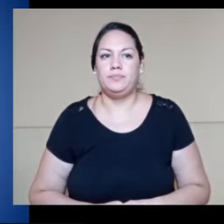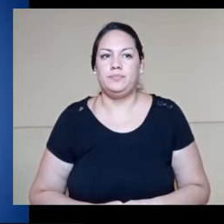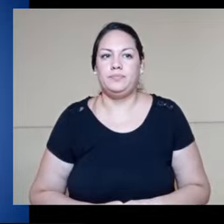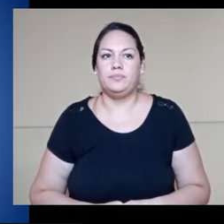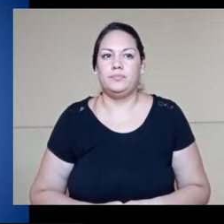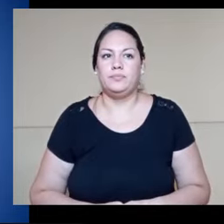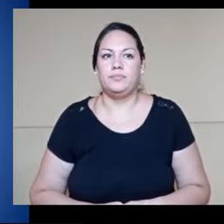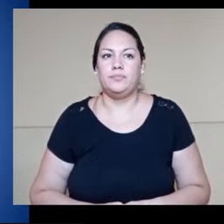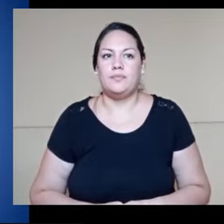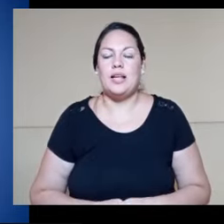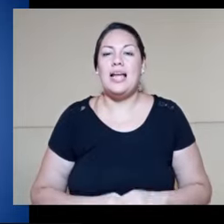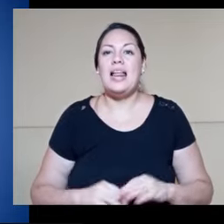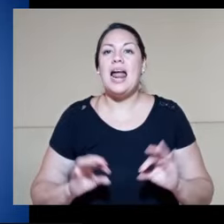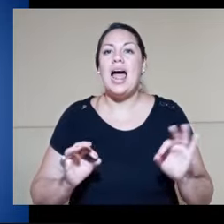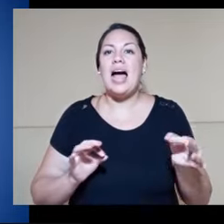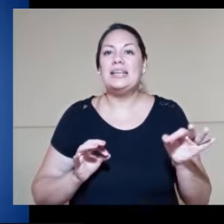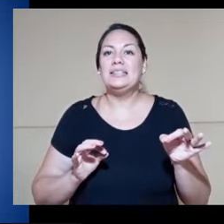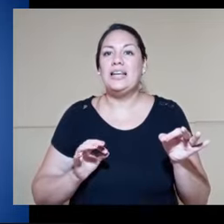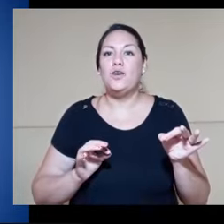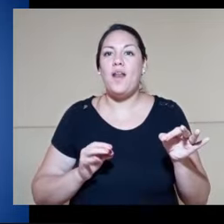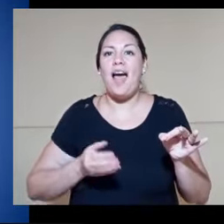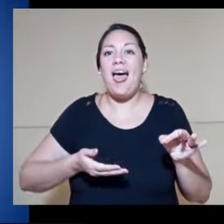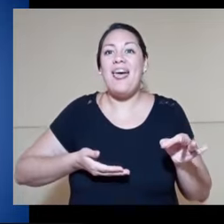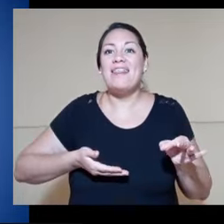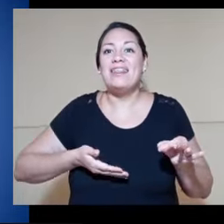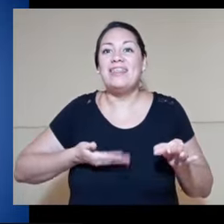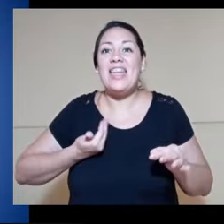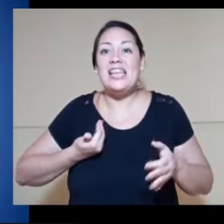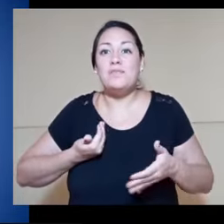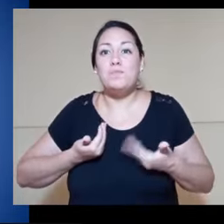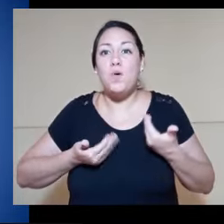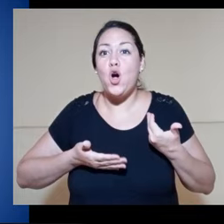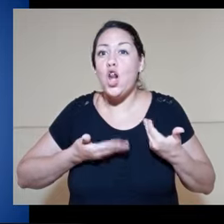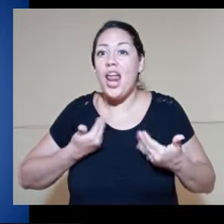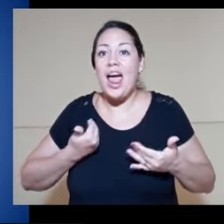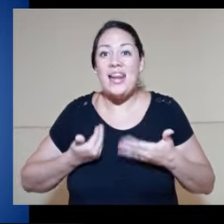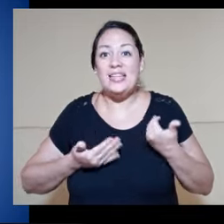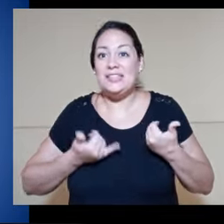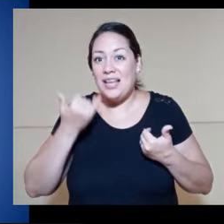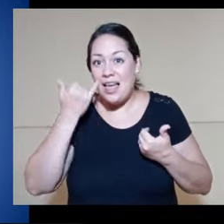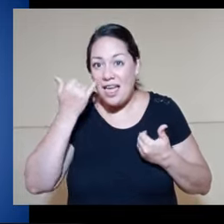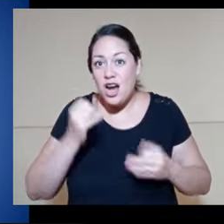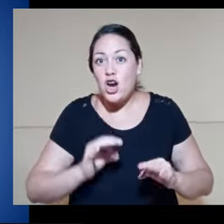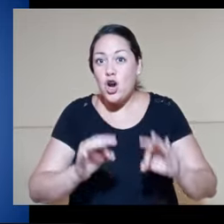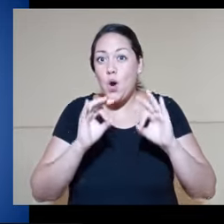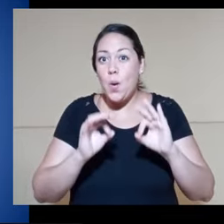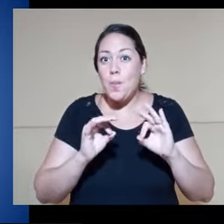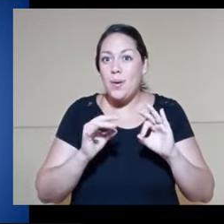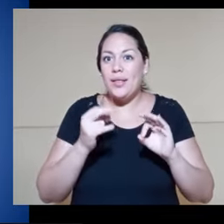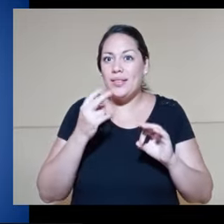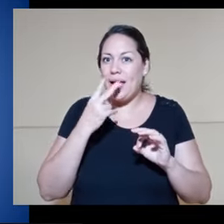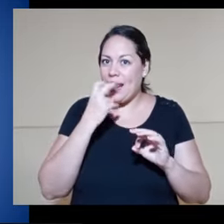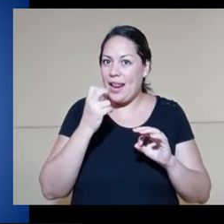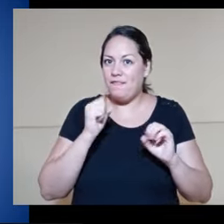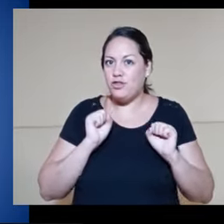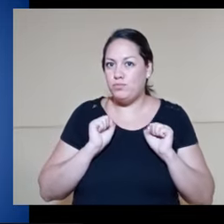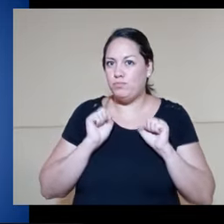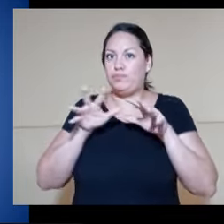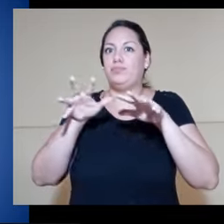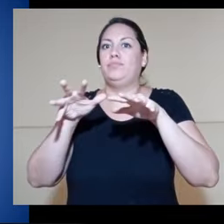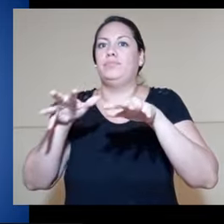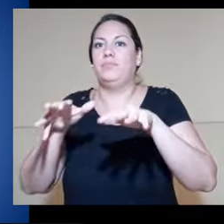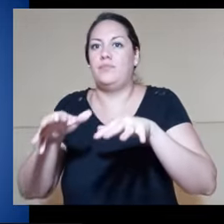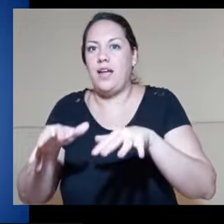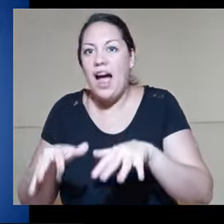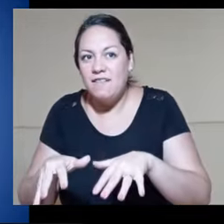para entrar. La célula tiene que estar totalmente despolarizada y excitada para conducir el impulso nervioso.